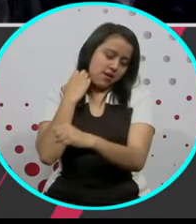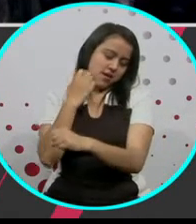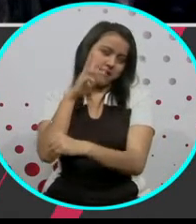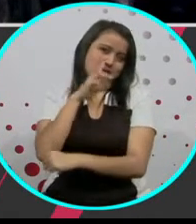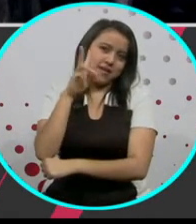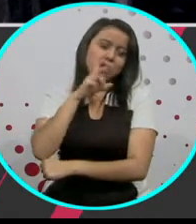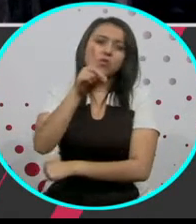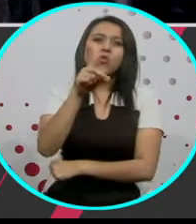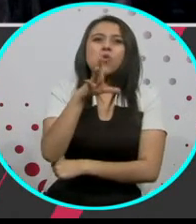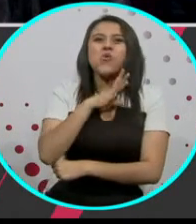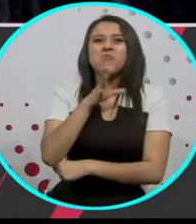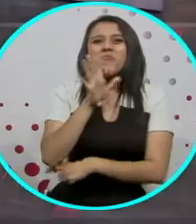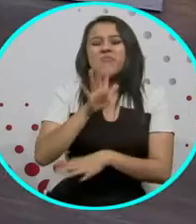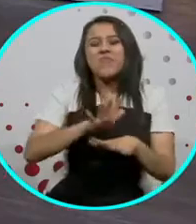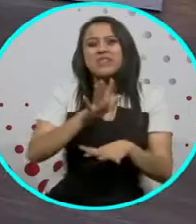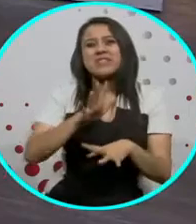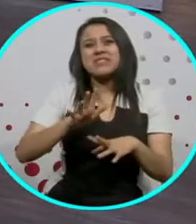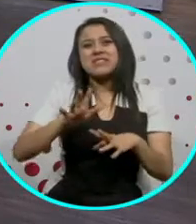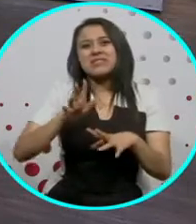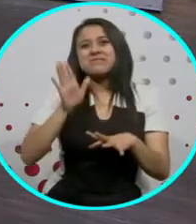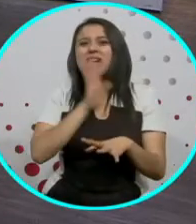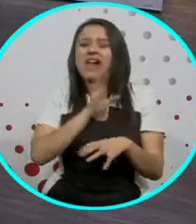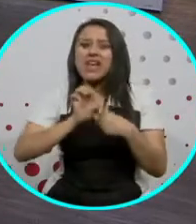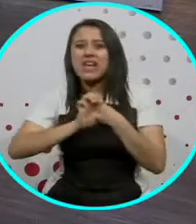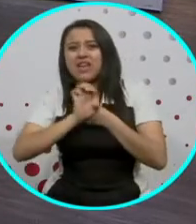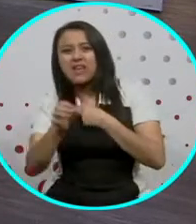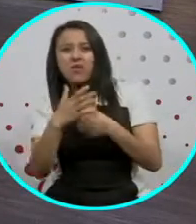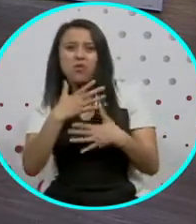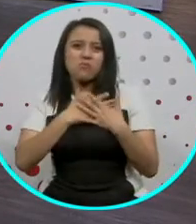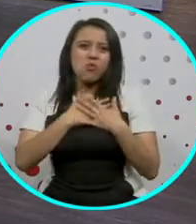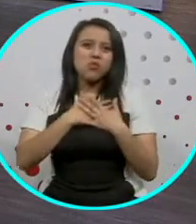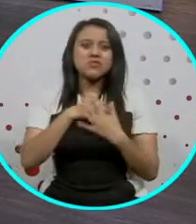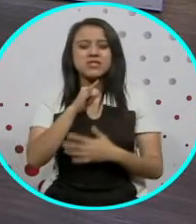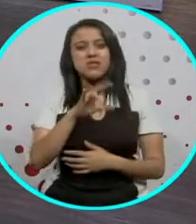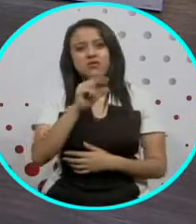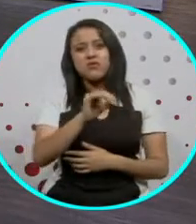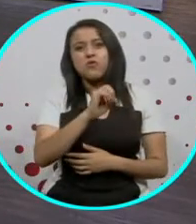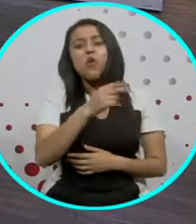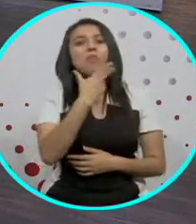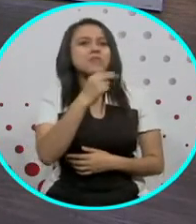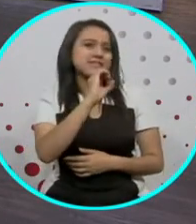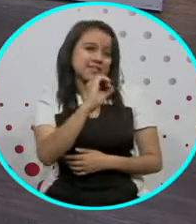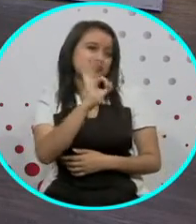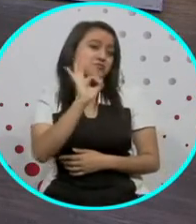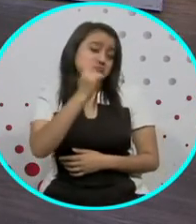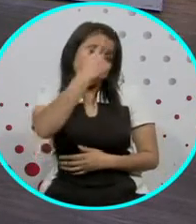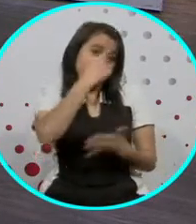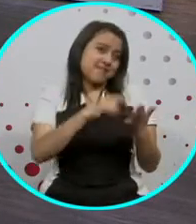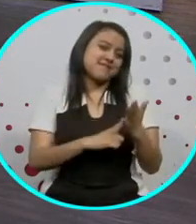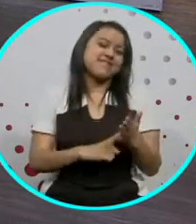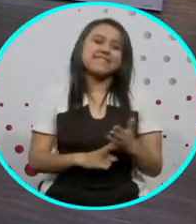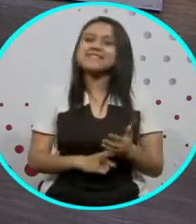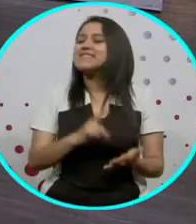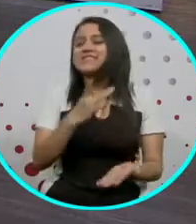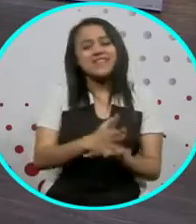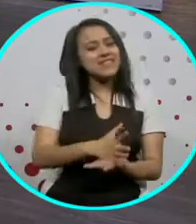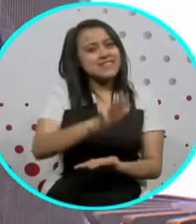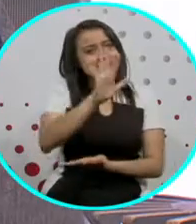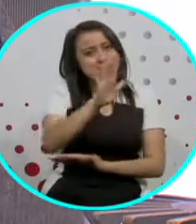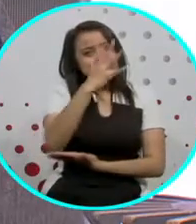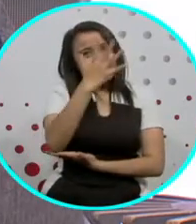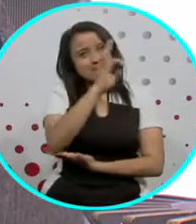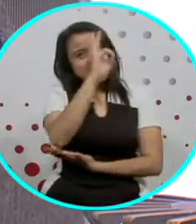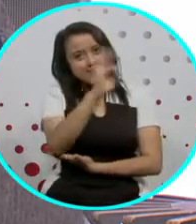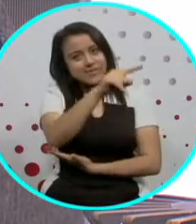¿usted ha traicionado o engañado algún amor? Ahí sí los hombres en cero, ¿no? Solo el 35% de los hombres reconoce